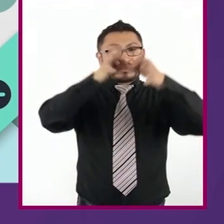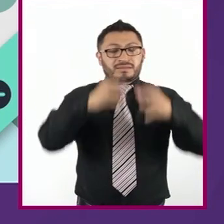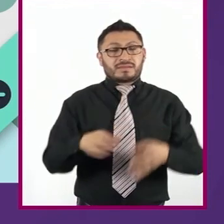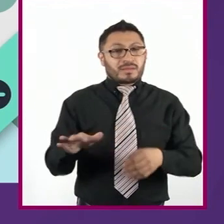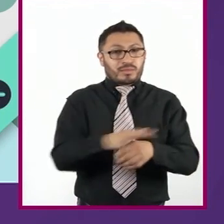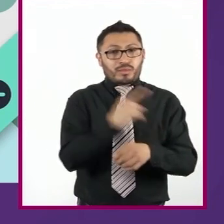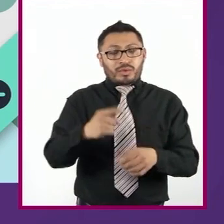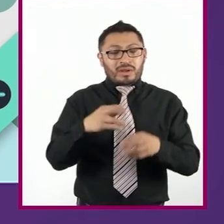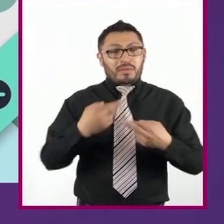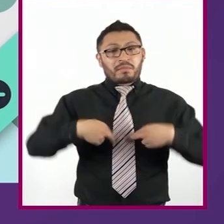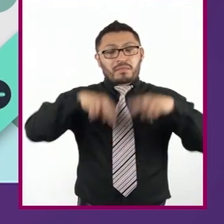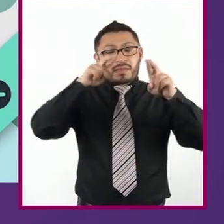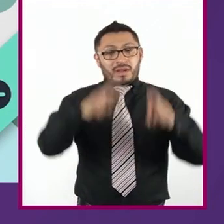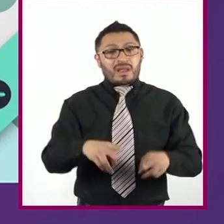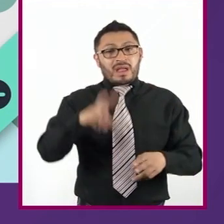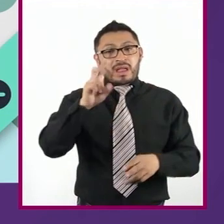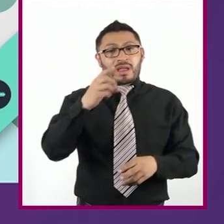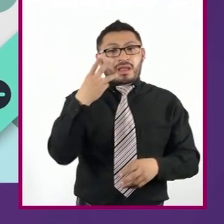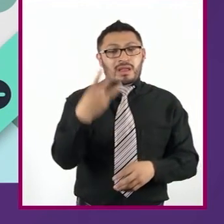porque representa el